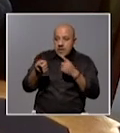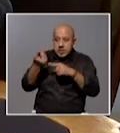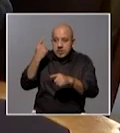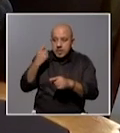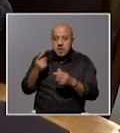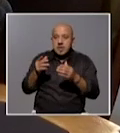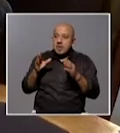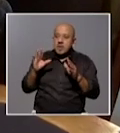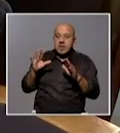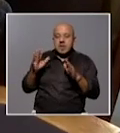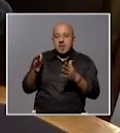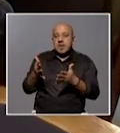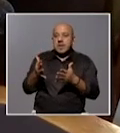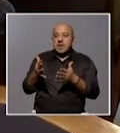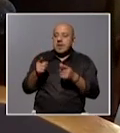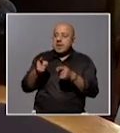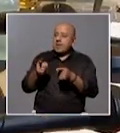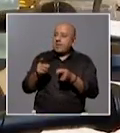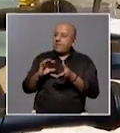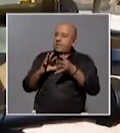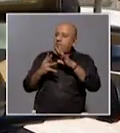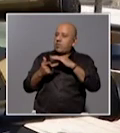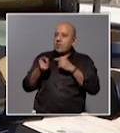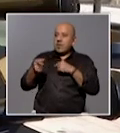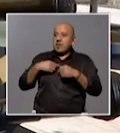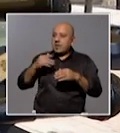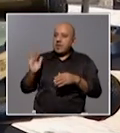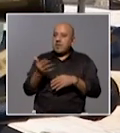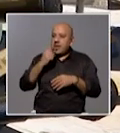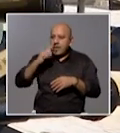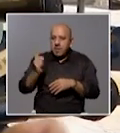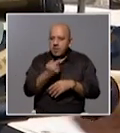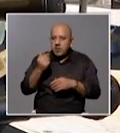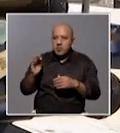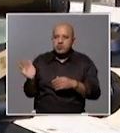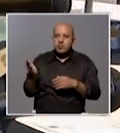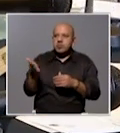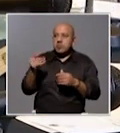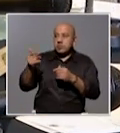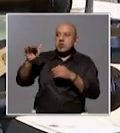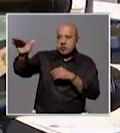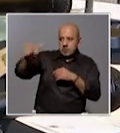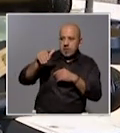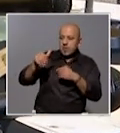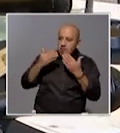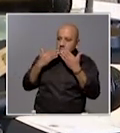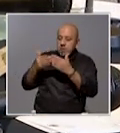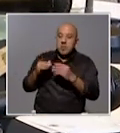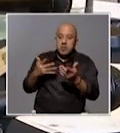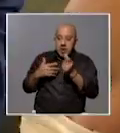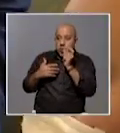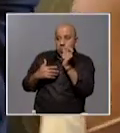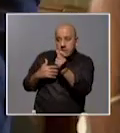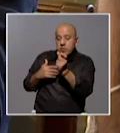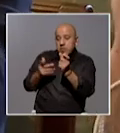está basado en esta en esta decisión estratégica de apurar esta esta interpelación con argumentos que